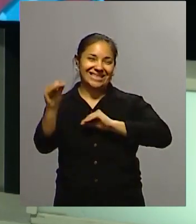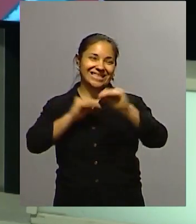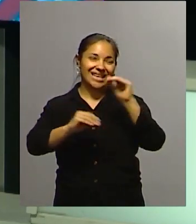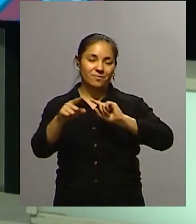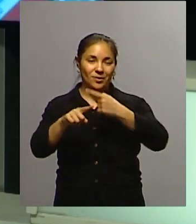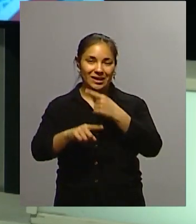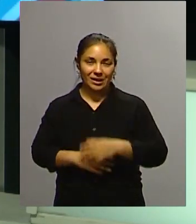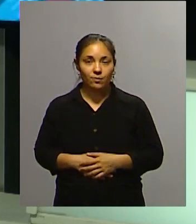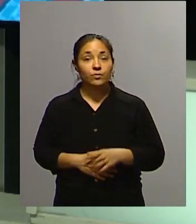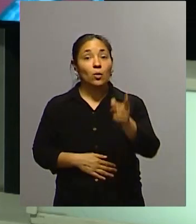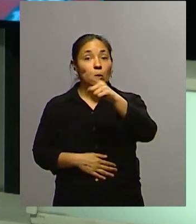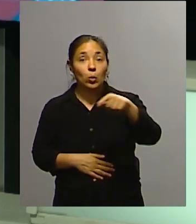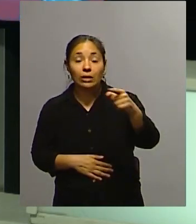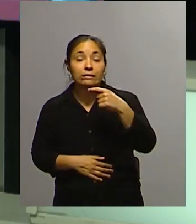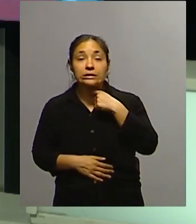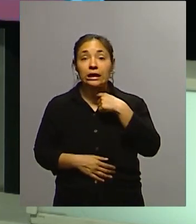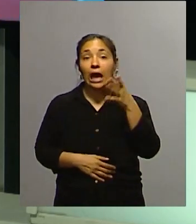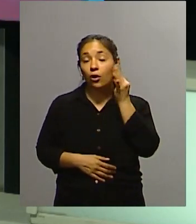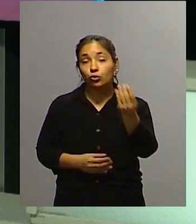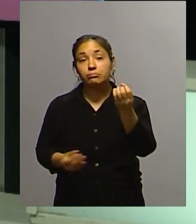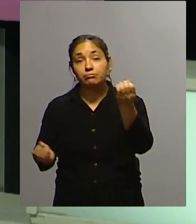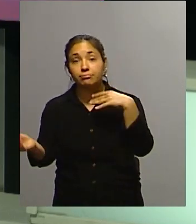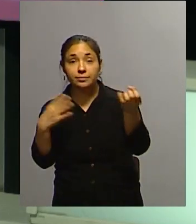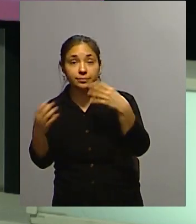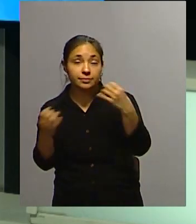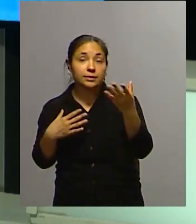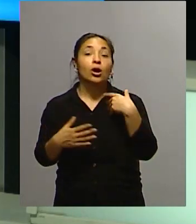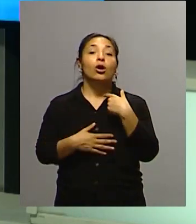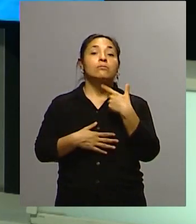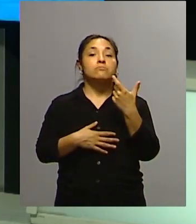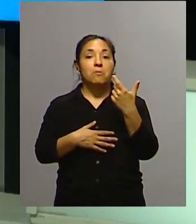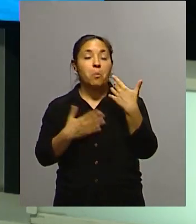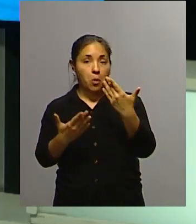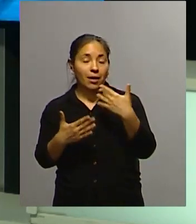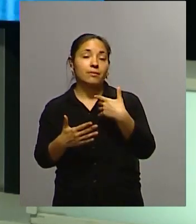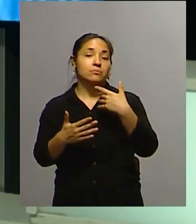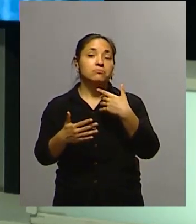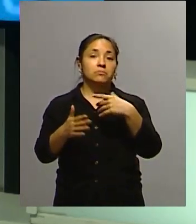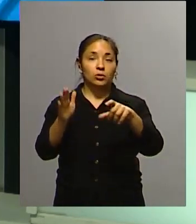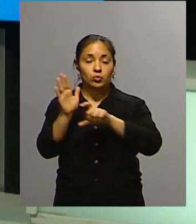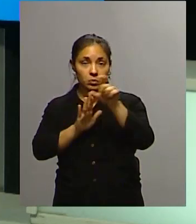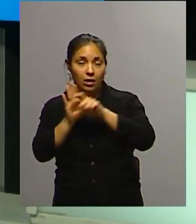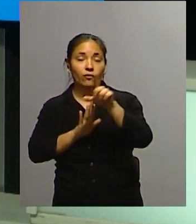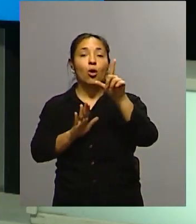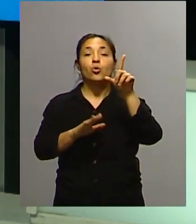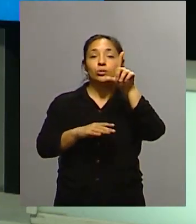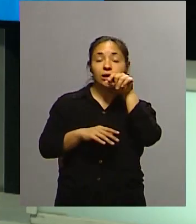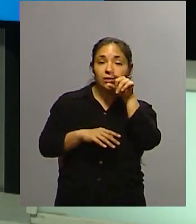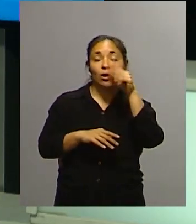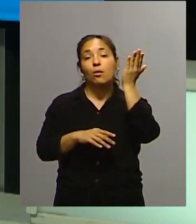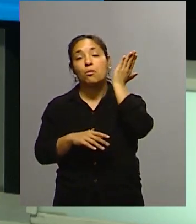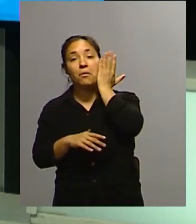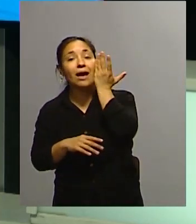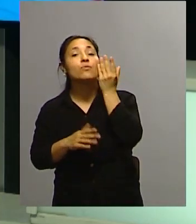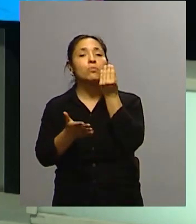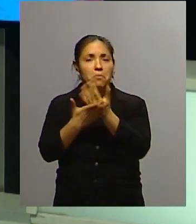Político. Si ustedes quieren comunicarse con nosotros, pueden utilizar las redes sociales. Recuerden que estamos en todos lados, en Twitter, en Instagram y en